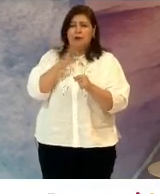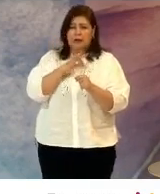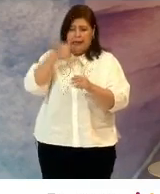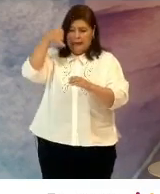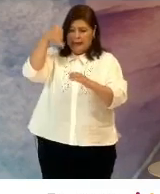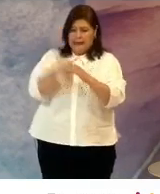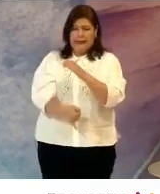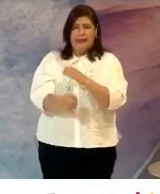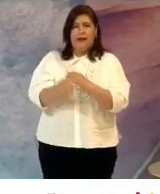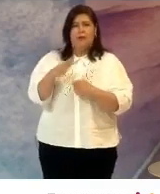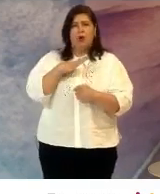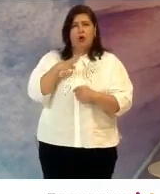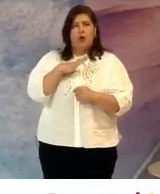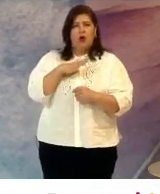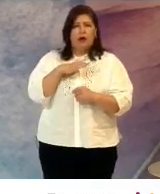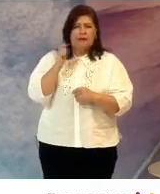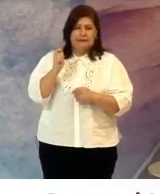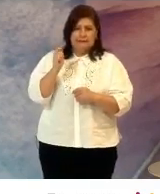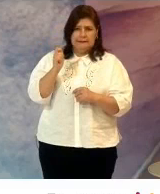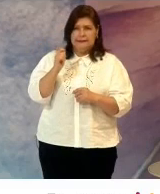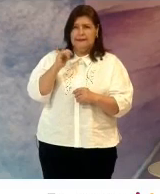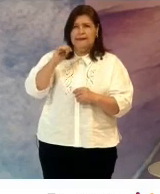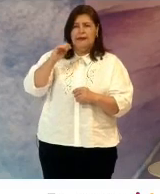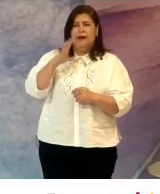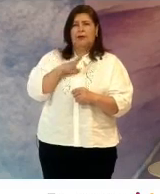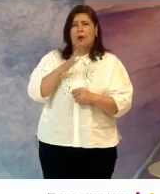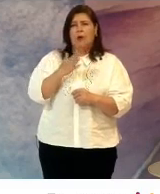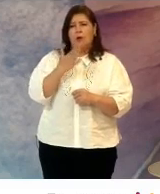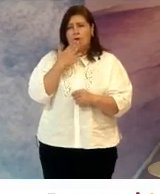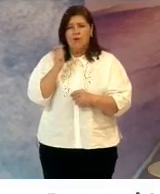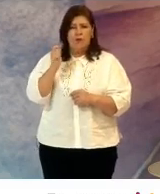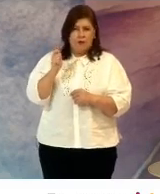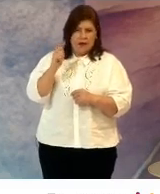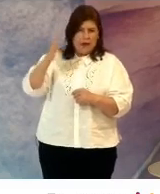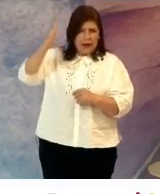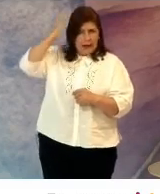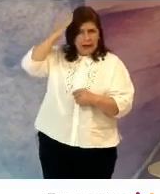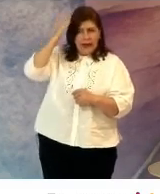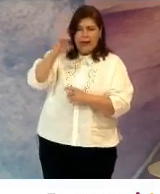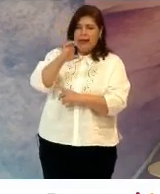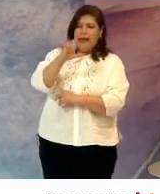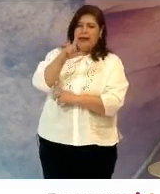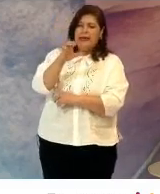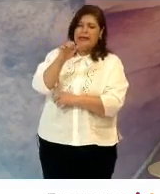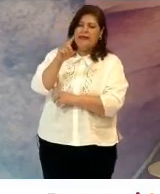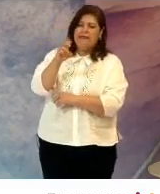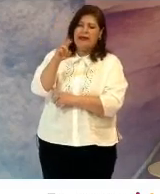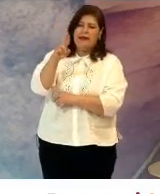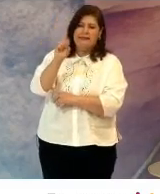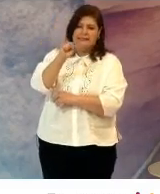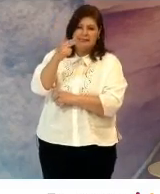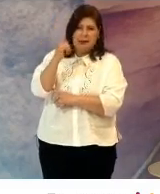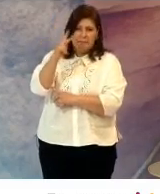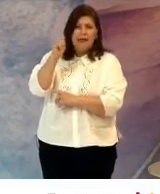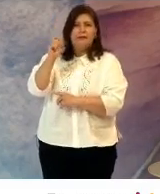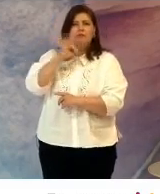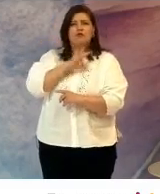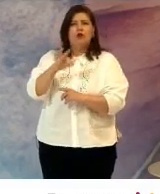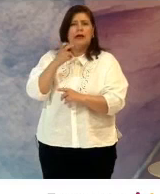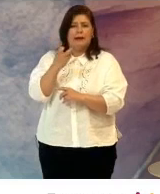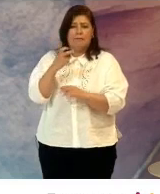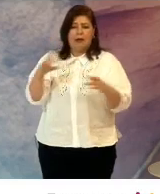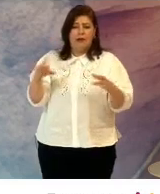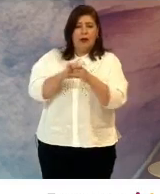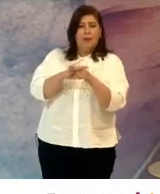indoeuropea de la palabra liderazgo en inglés, leadership, que es la misma raíz para el español